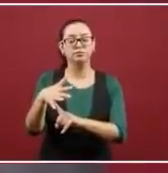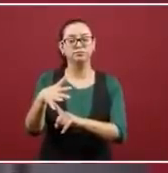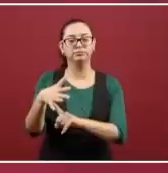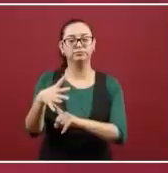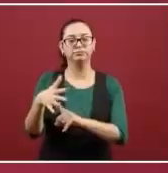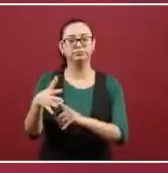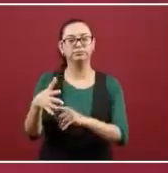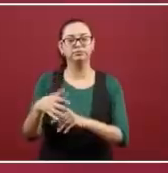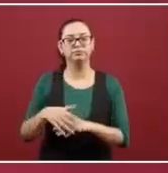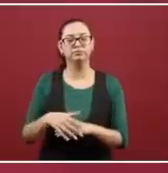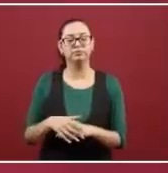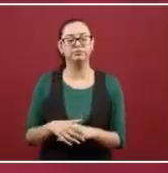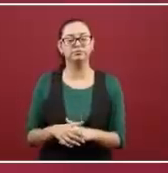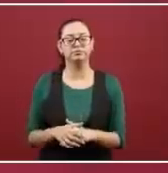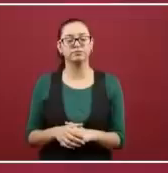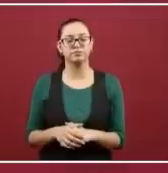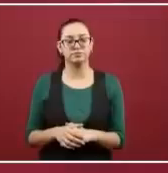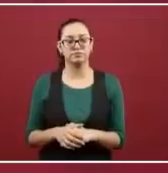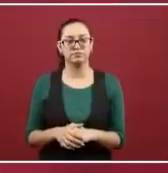están